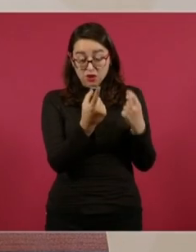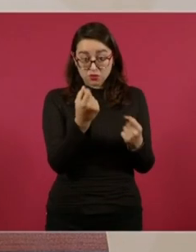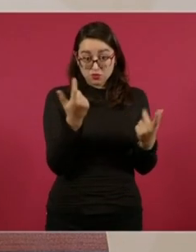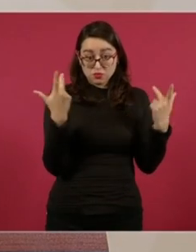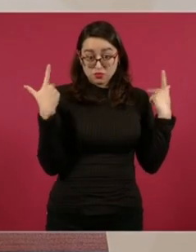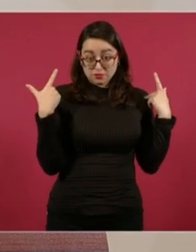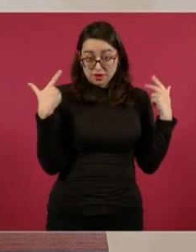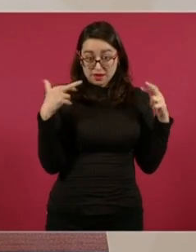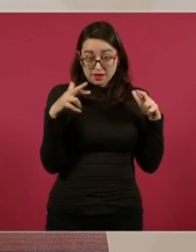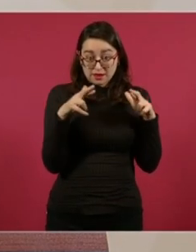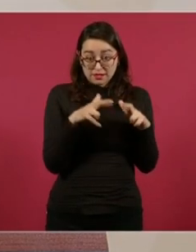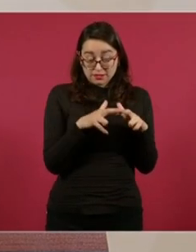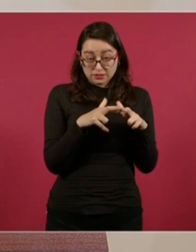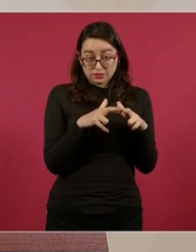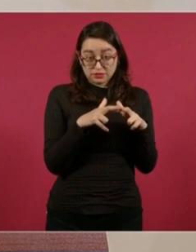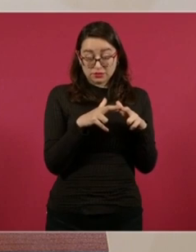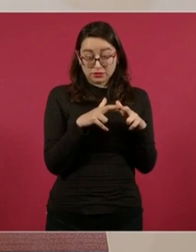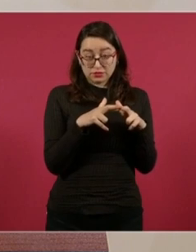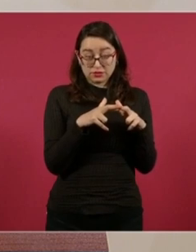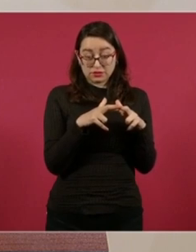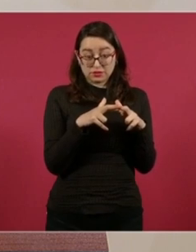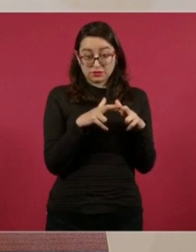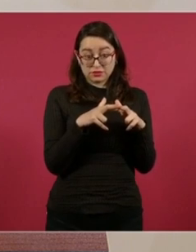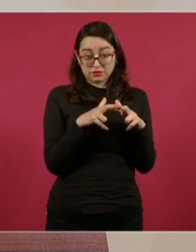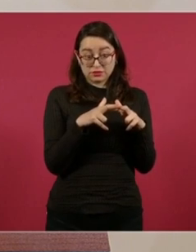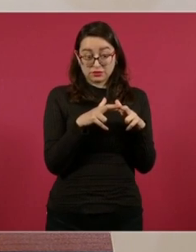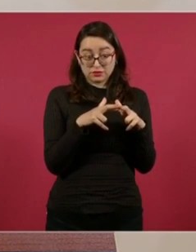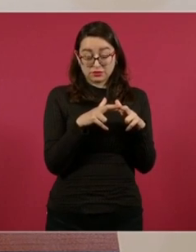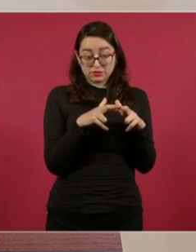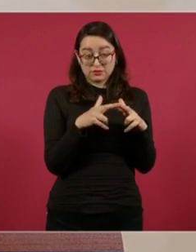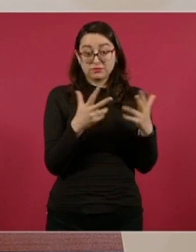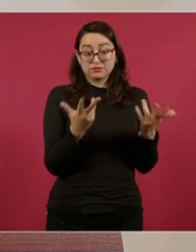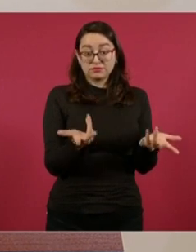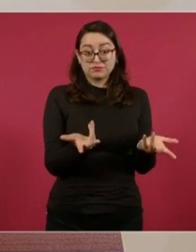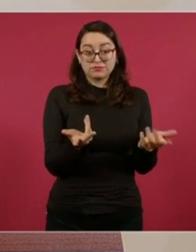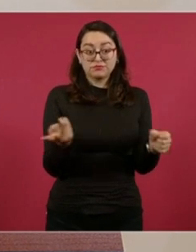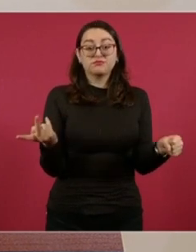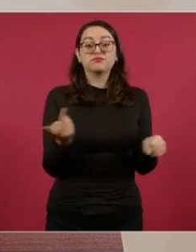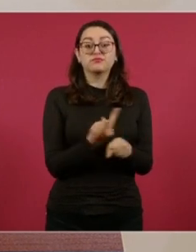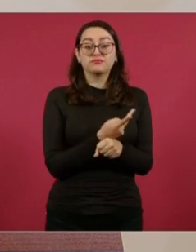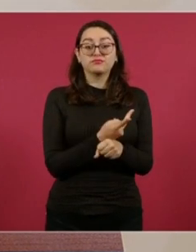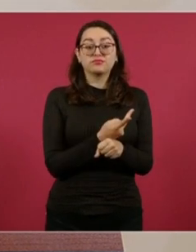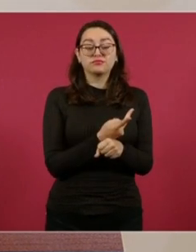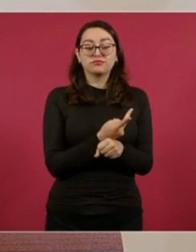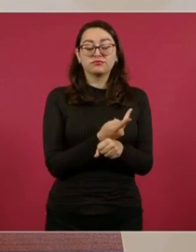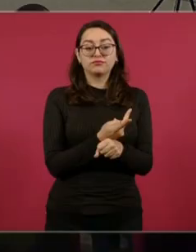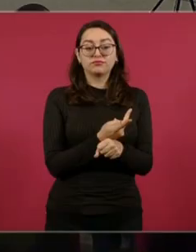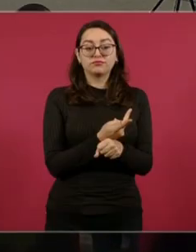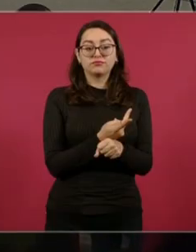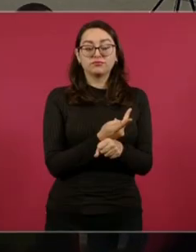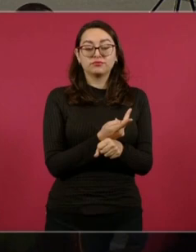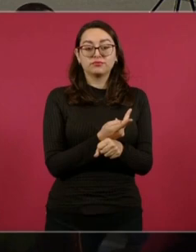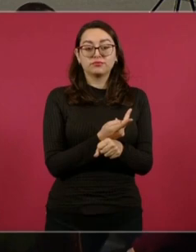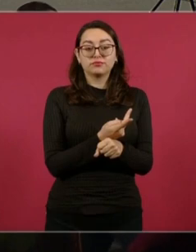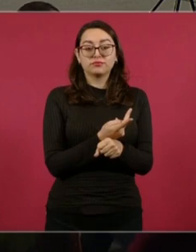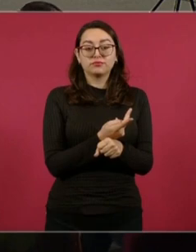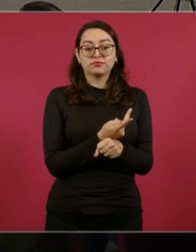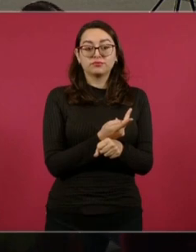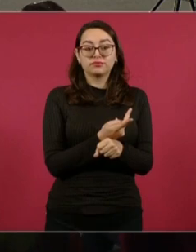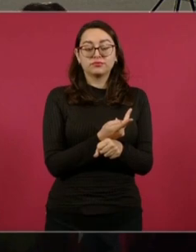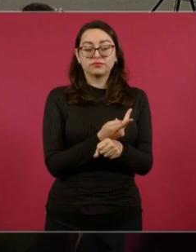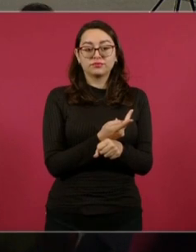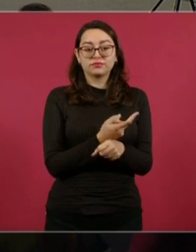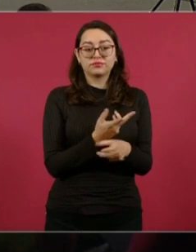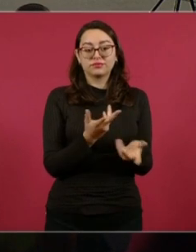mil y ahora aumentan esos trabajadores, ¿sí? Y los maestros